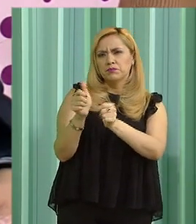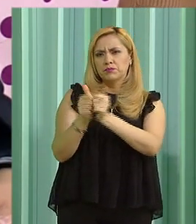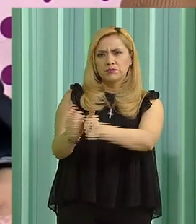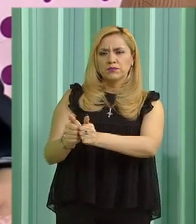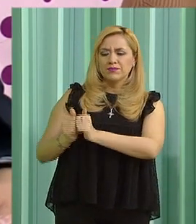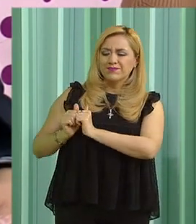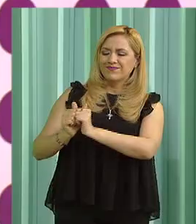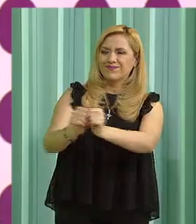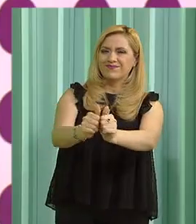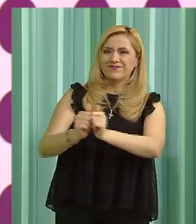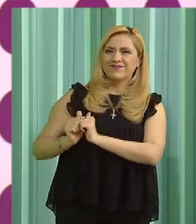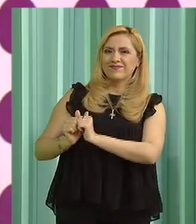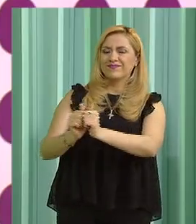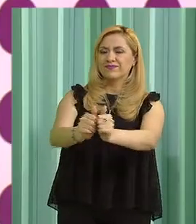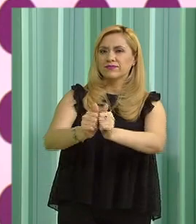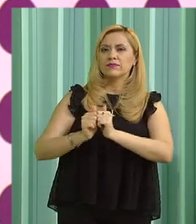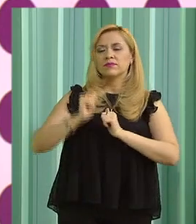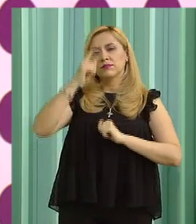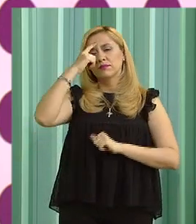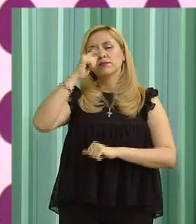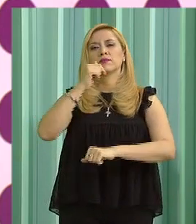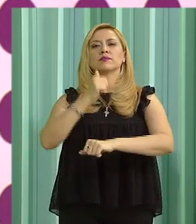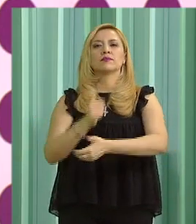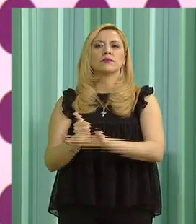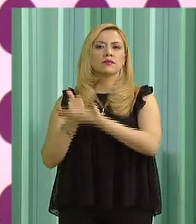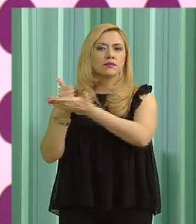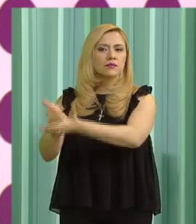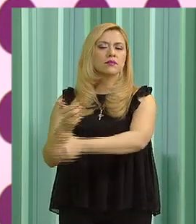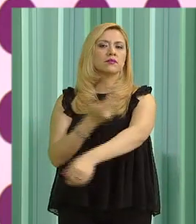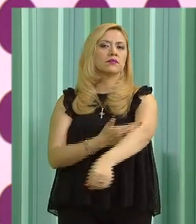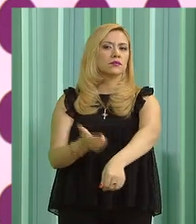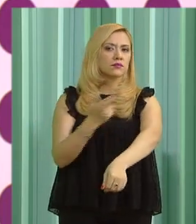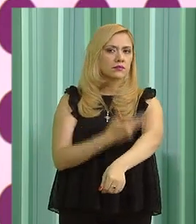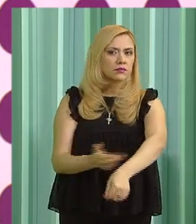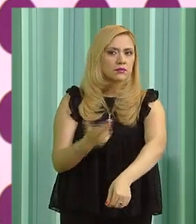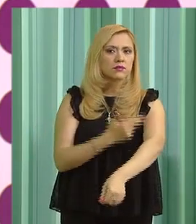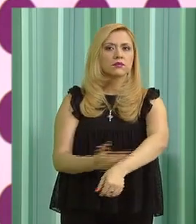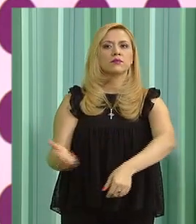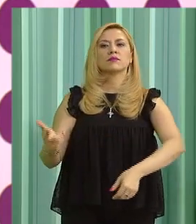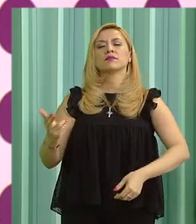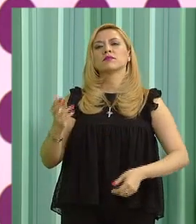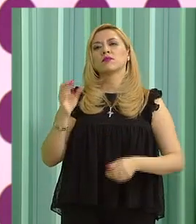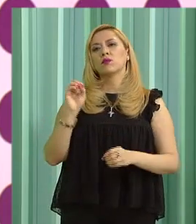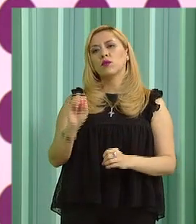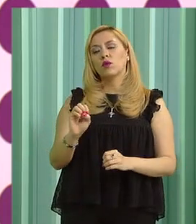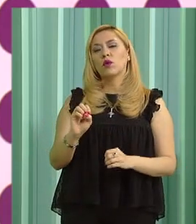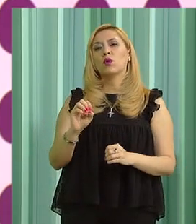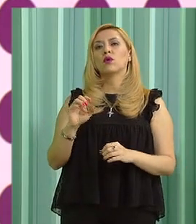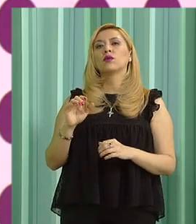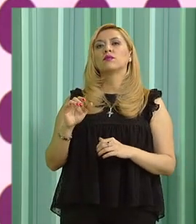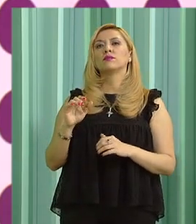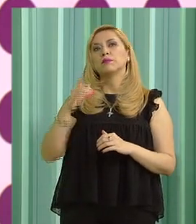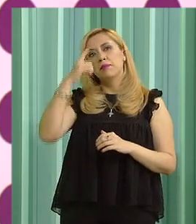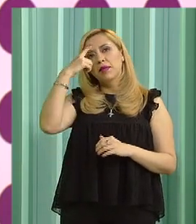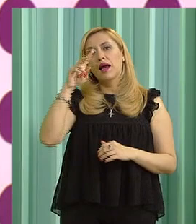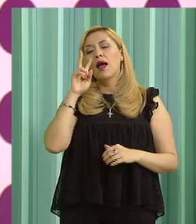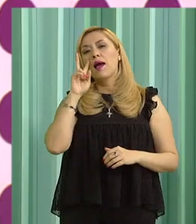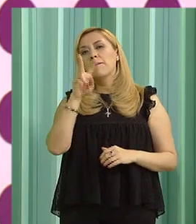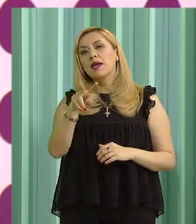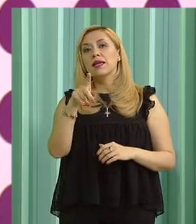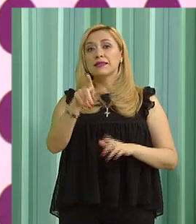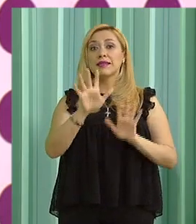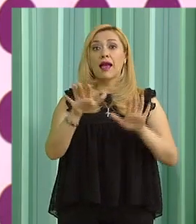las gestiones migratorias, en sus procesos también si tienen alguna dificultad, y monitoreo va a las casas de las personas justo para verificar cómo va su